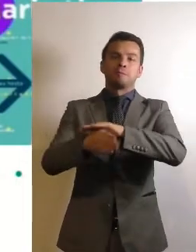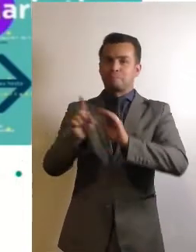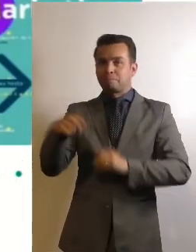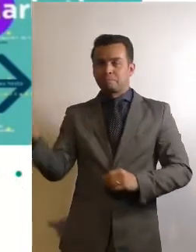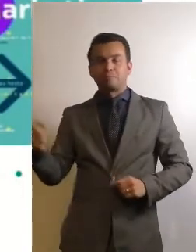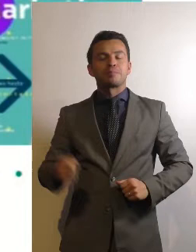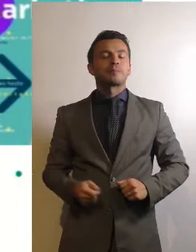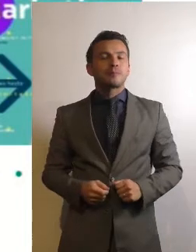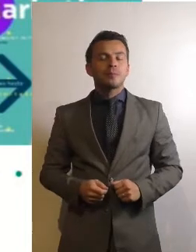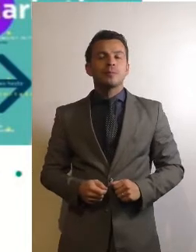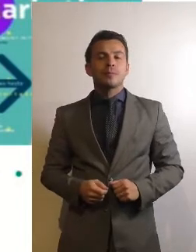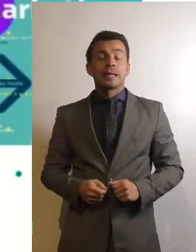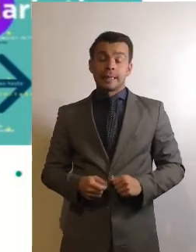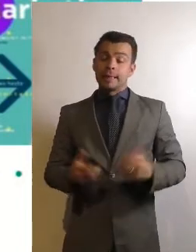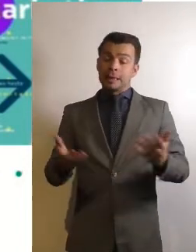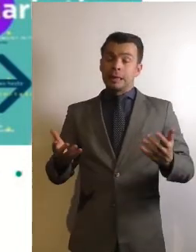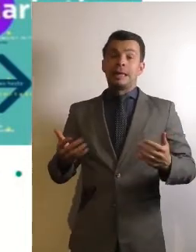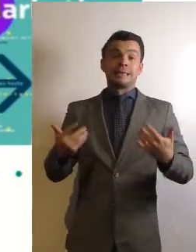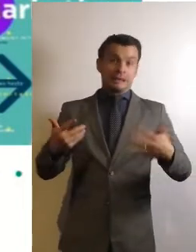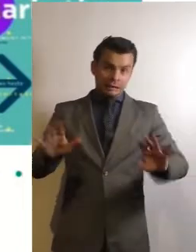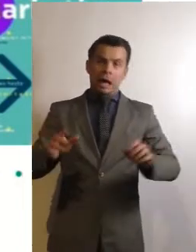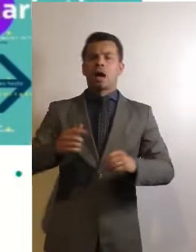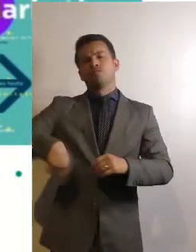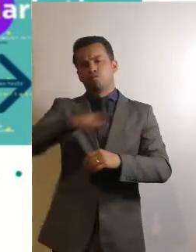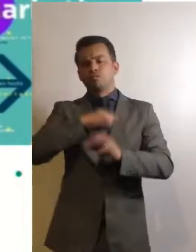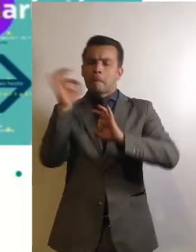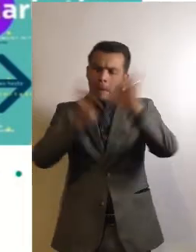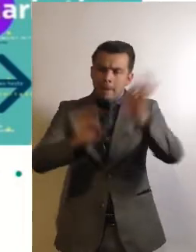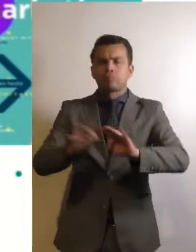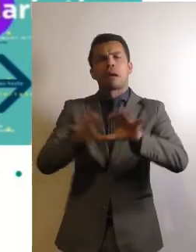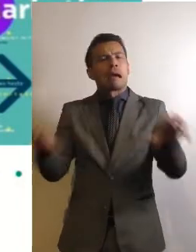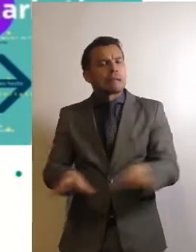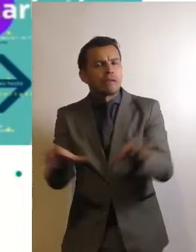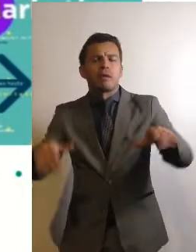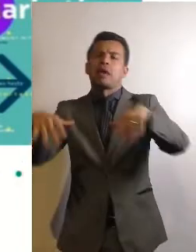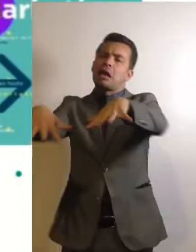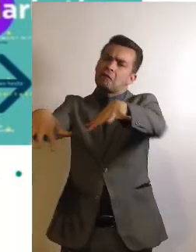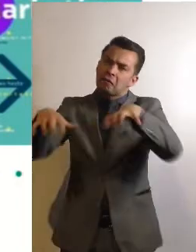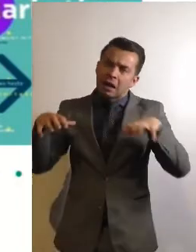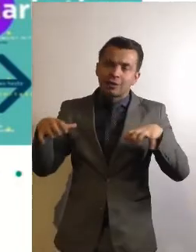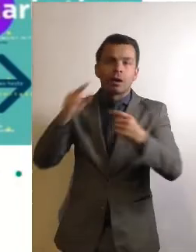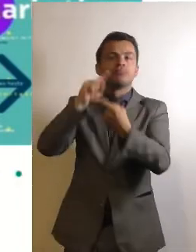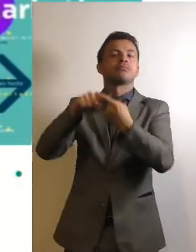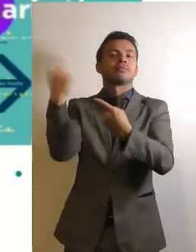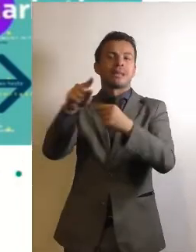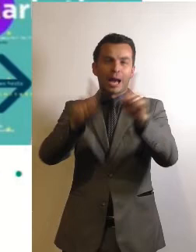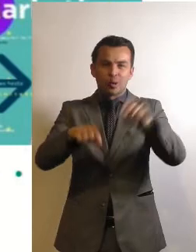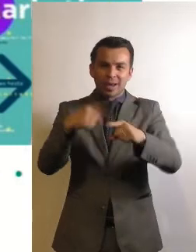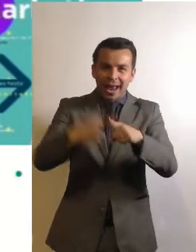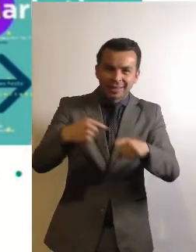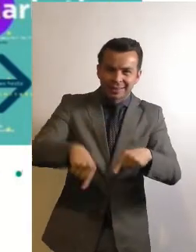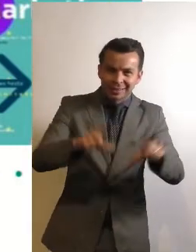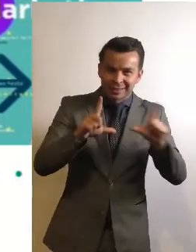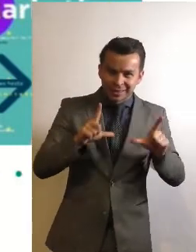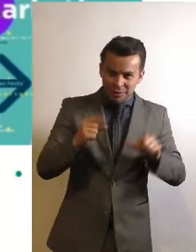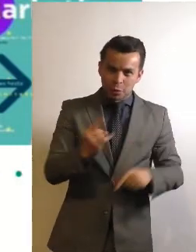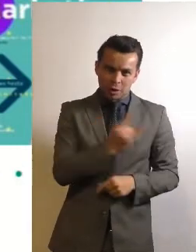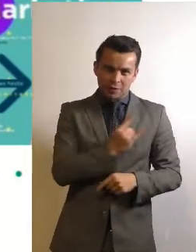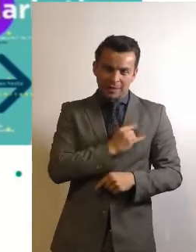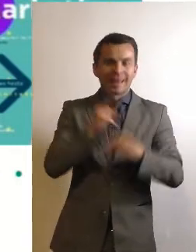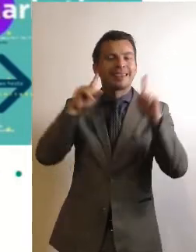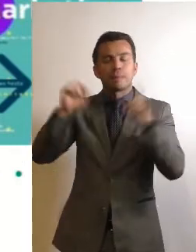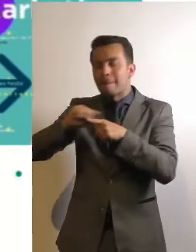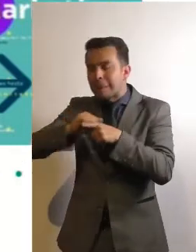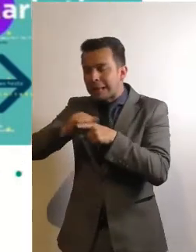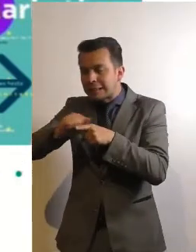desarrollado diferentes actividades para nuestros egresados en temas de prácticas